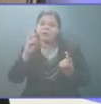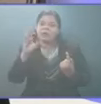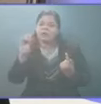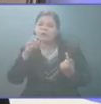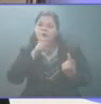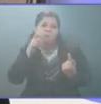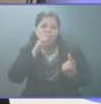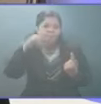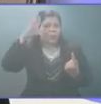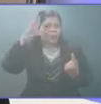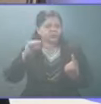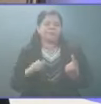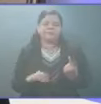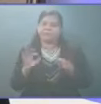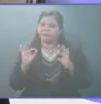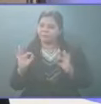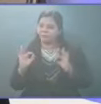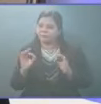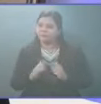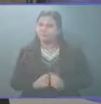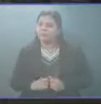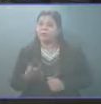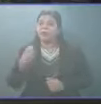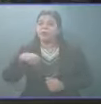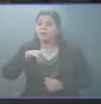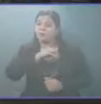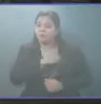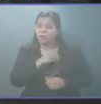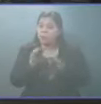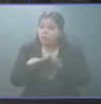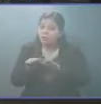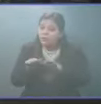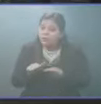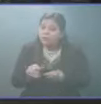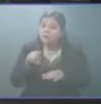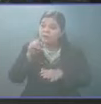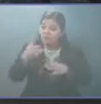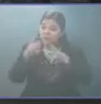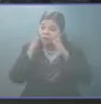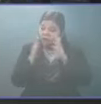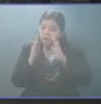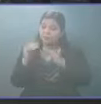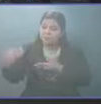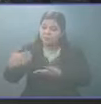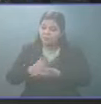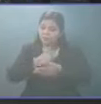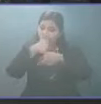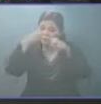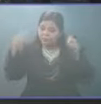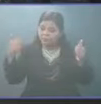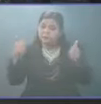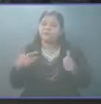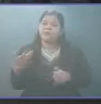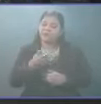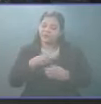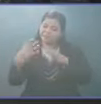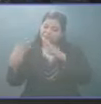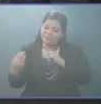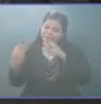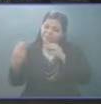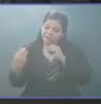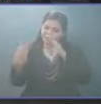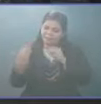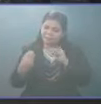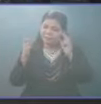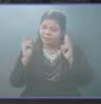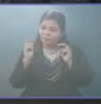más. Perfecto. Doctor, yo le agradezco mucho que me haya acompañado esta mañana y hayamos conversado